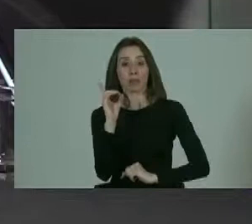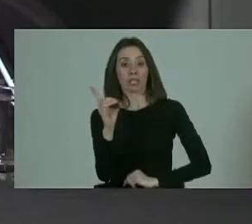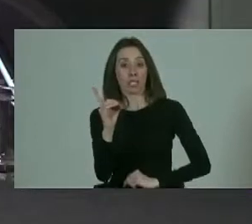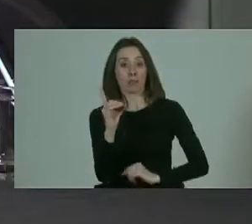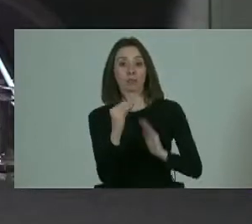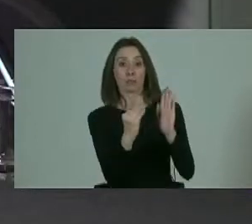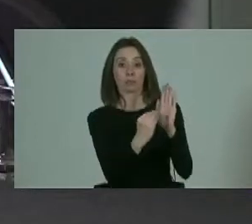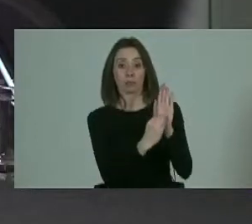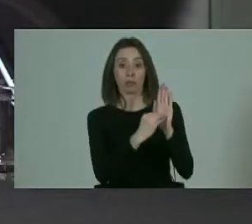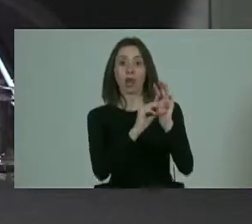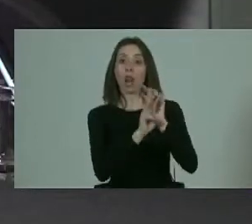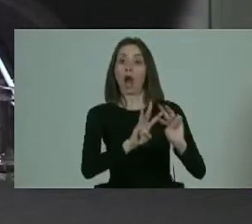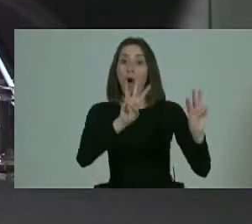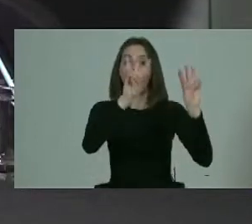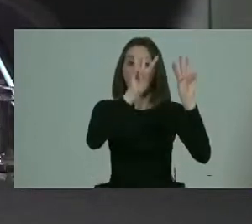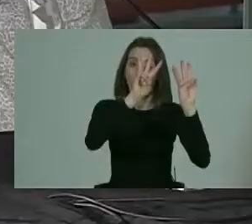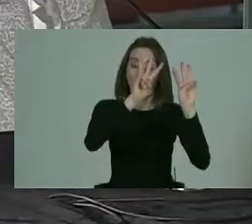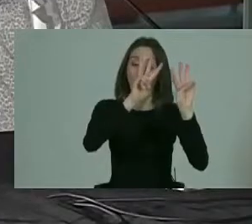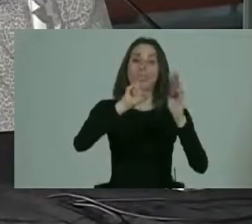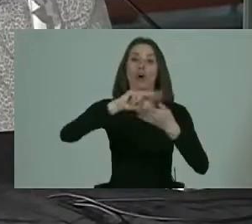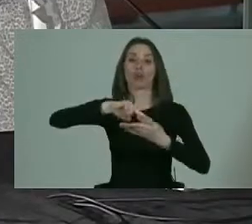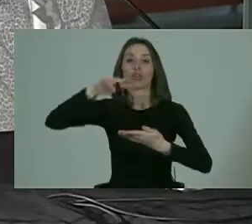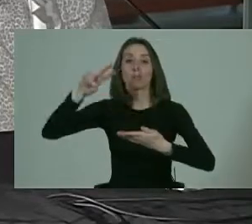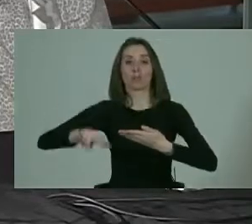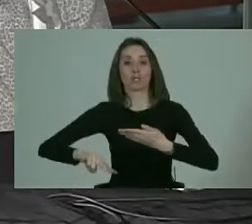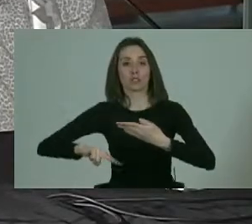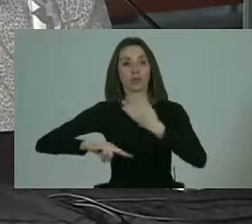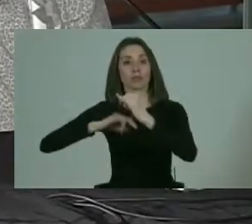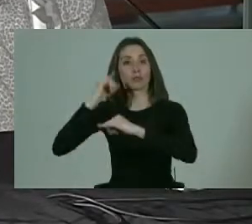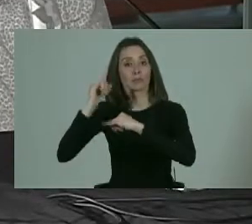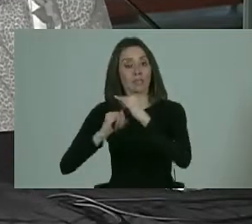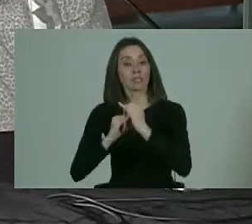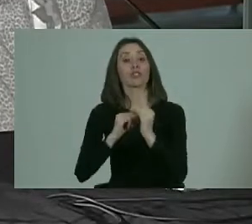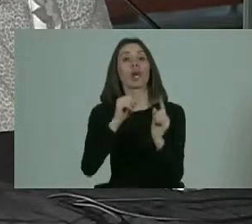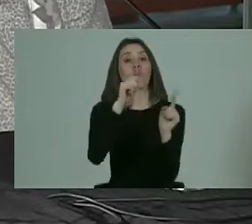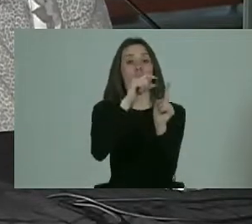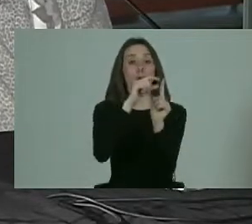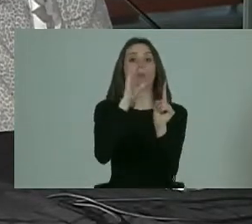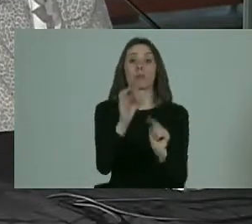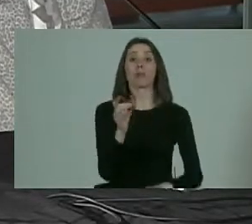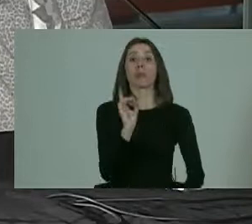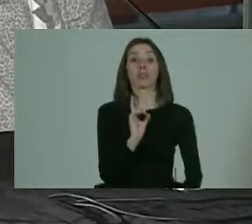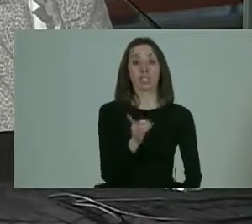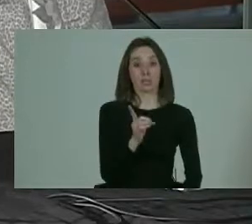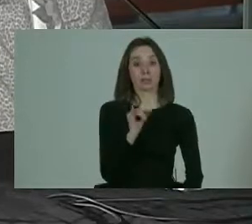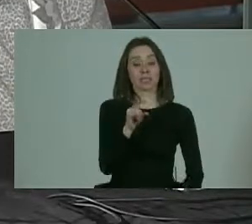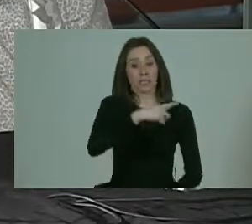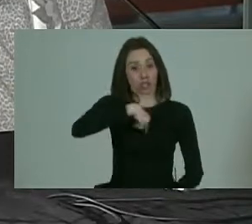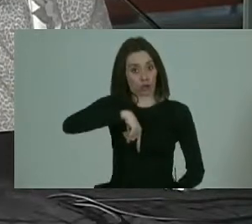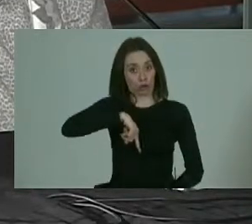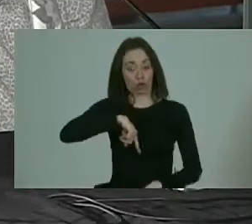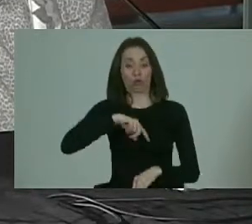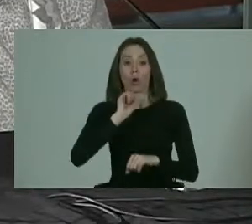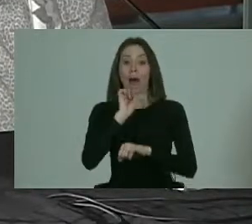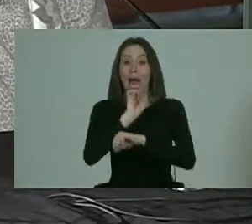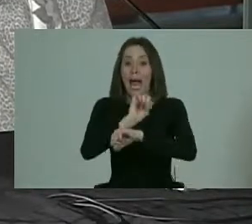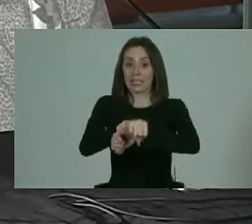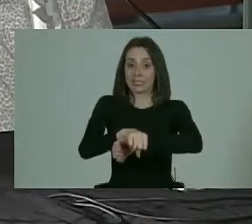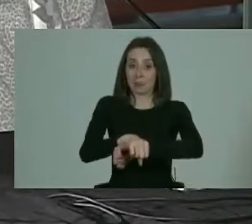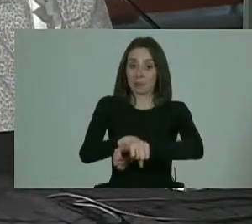porque nació en la unida por la convención interamericana una discapacidad de tal manera de que si aceptamos entonces